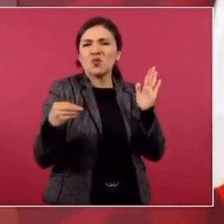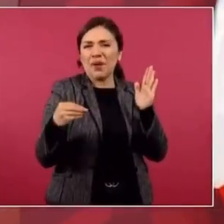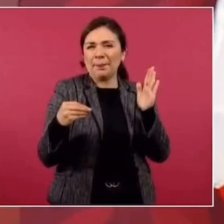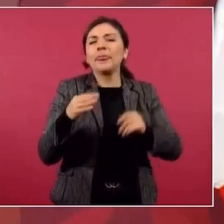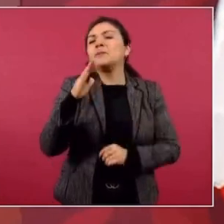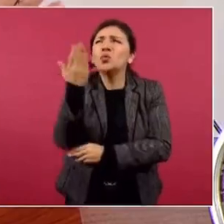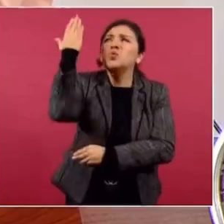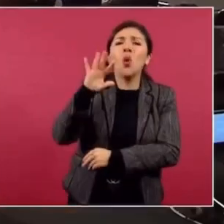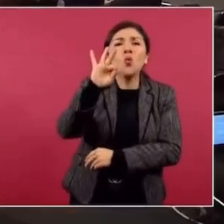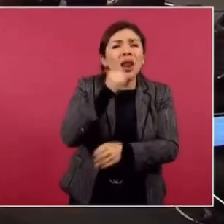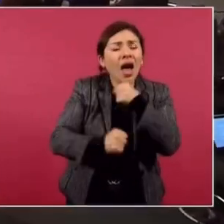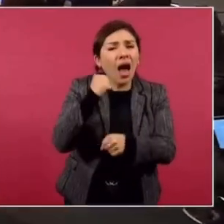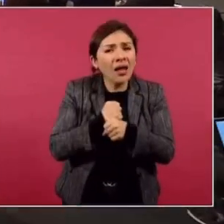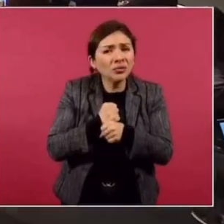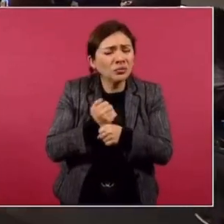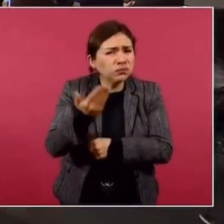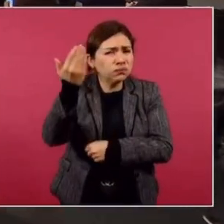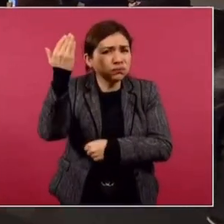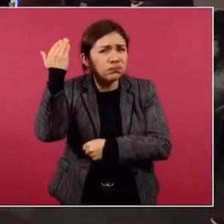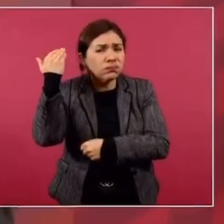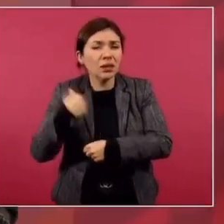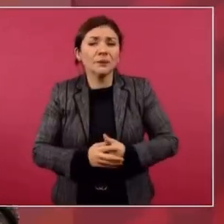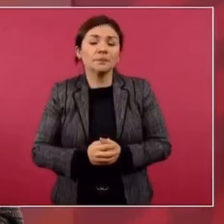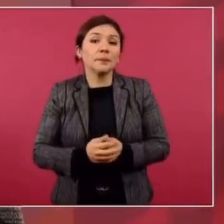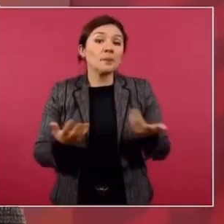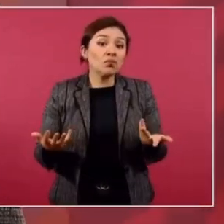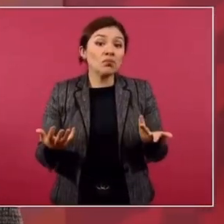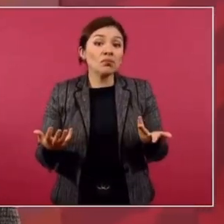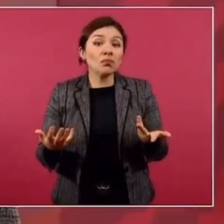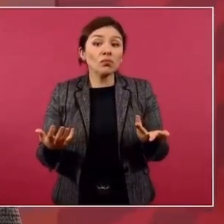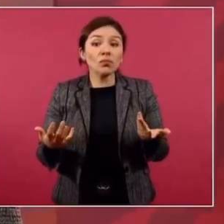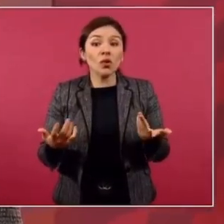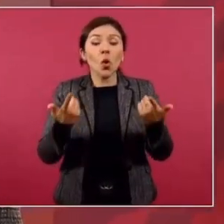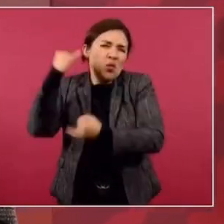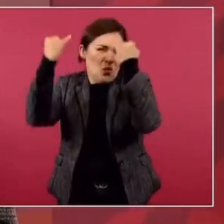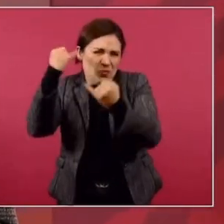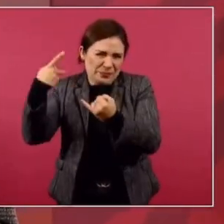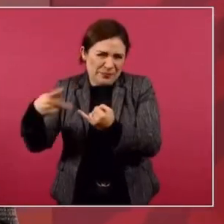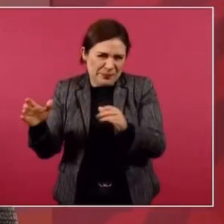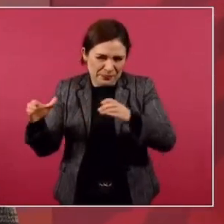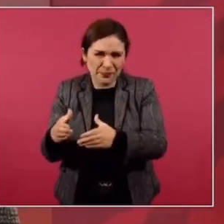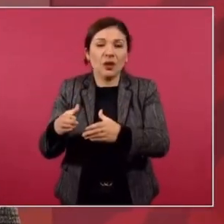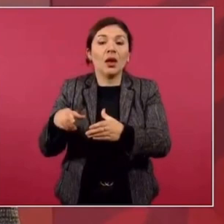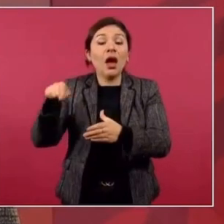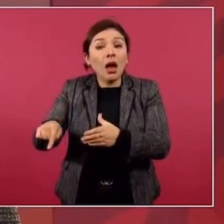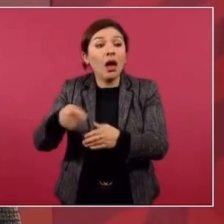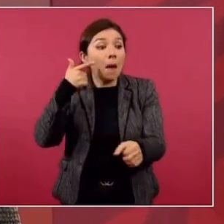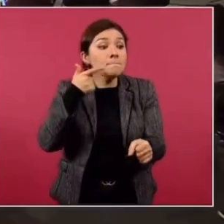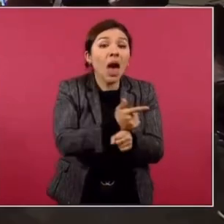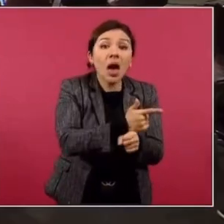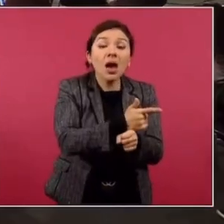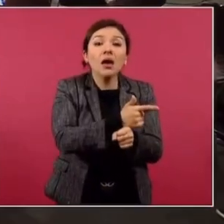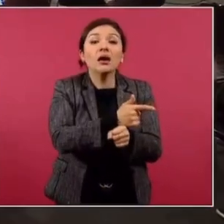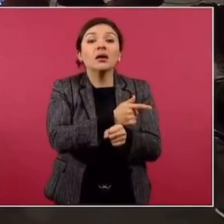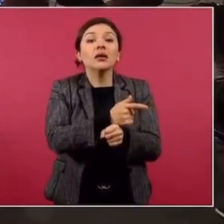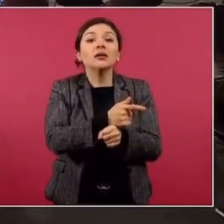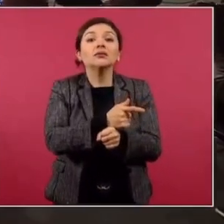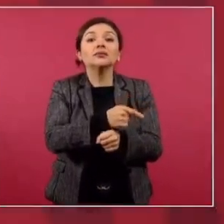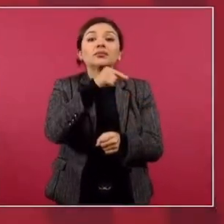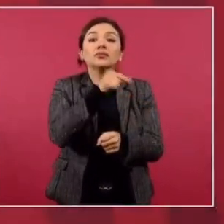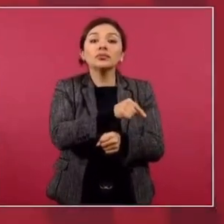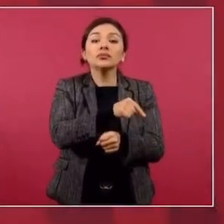Es una especie de robo que un grupo conservador descubrió